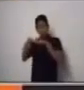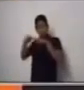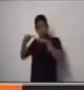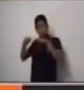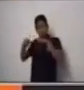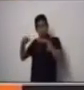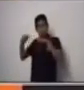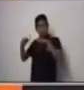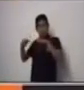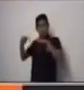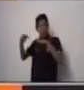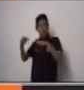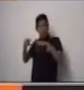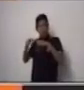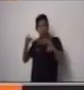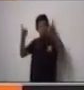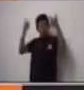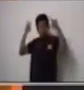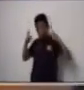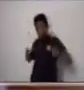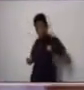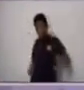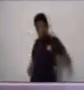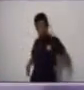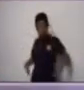muy bien ahora